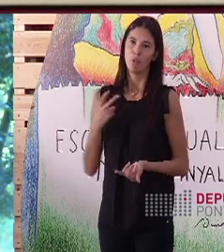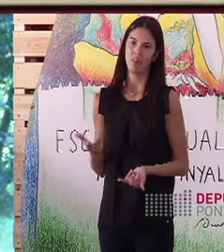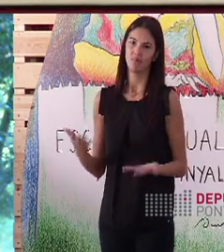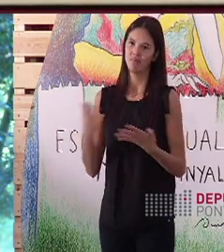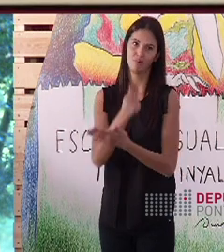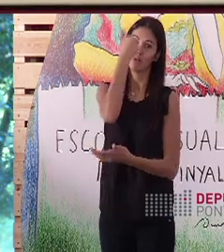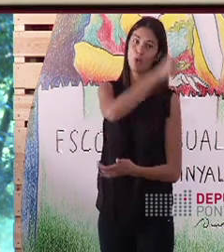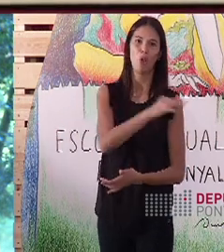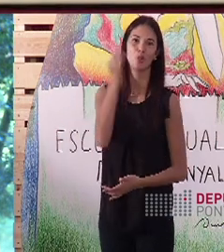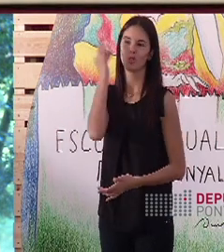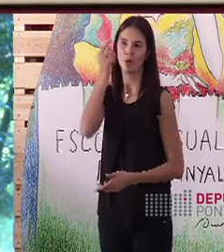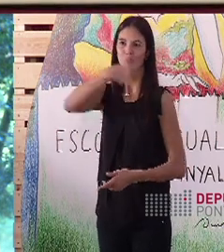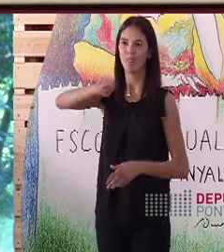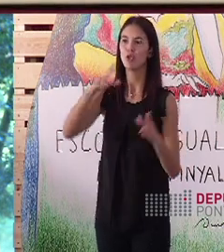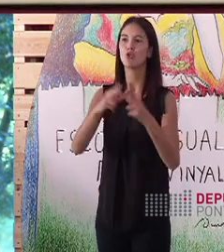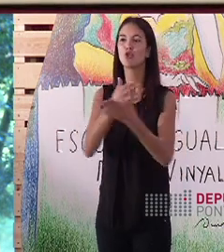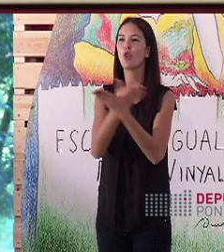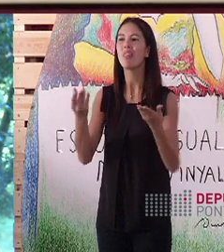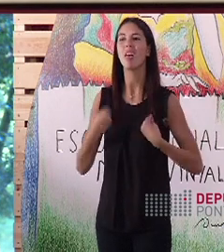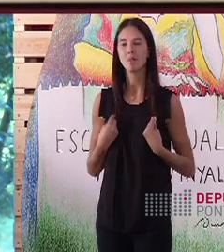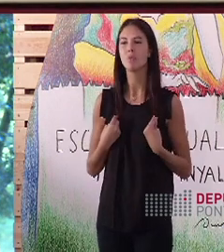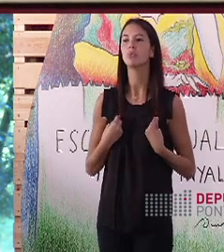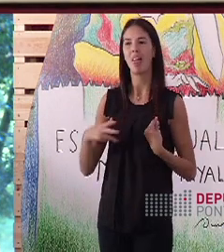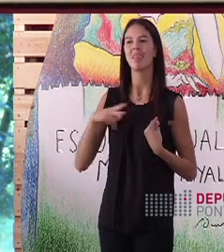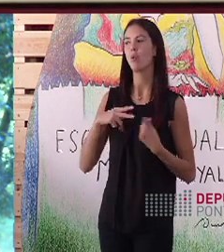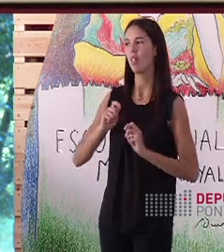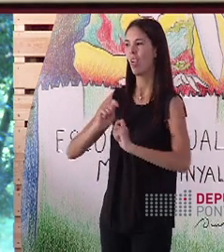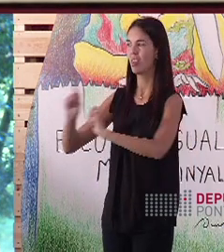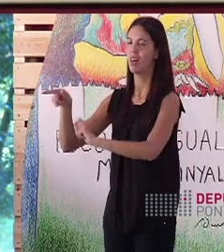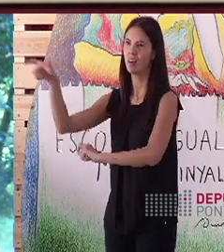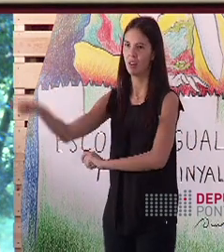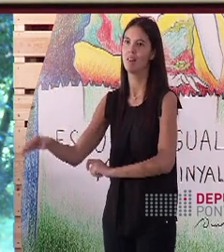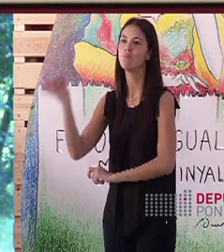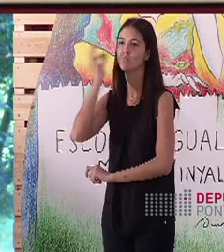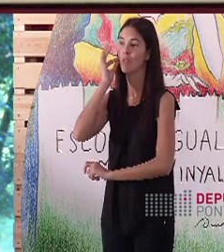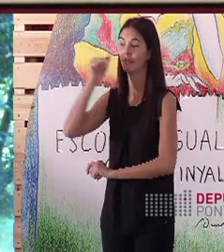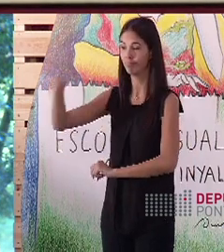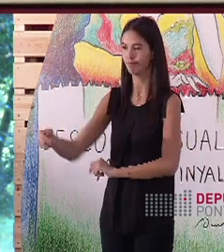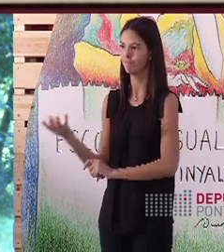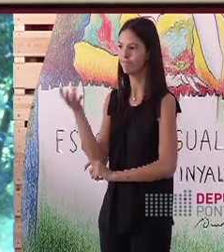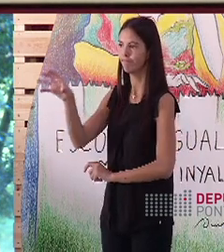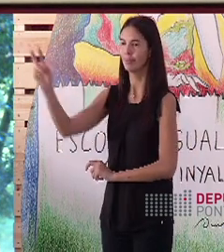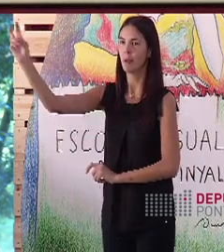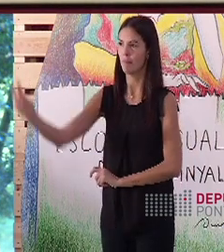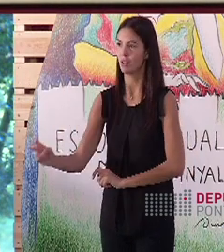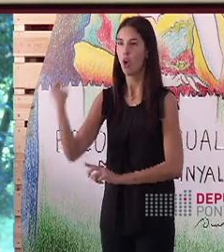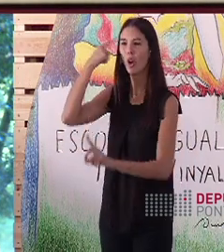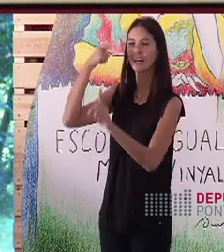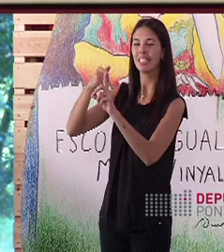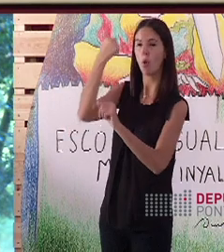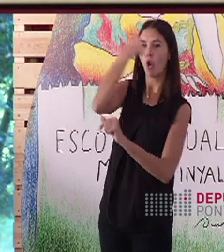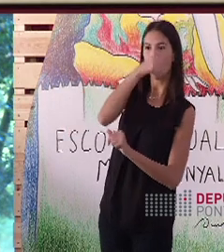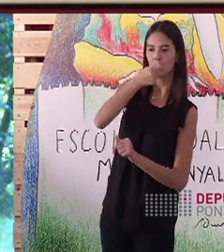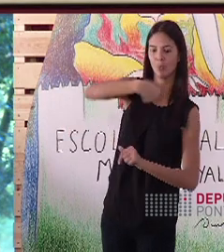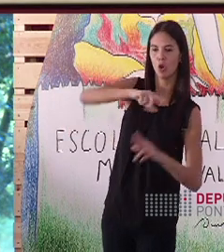todos quienes vivimos en esta sociedad tenemos con esas mujeres que han venido aquí para que los varones de nuestra